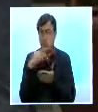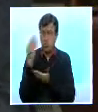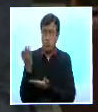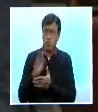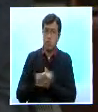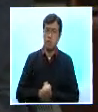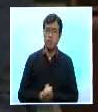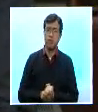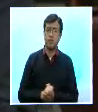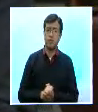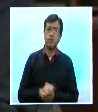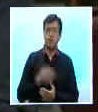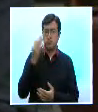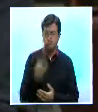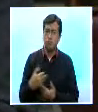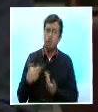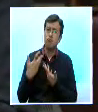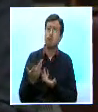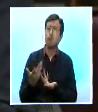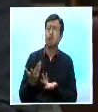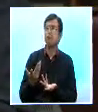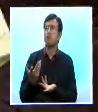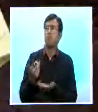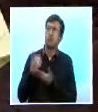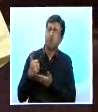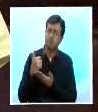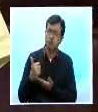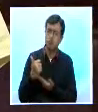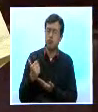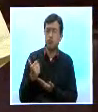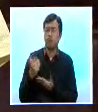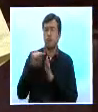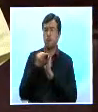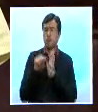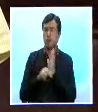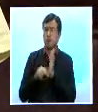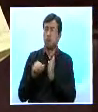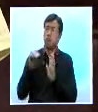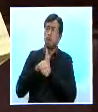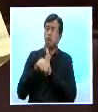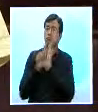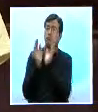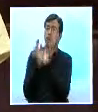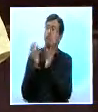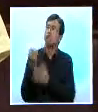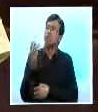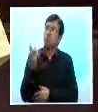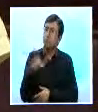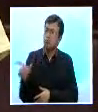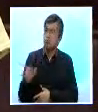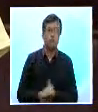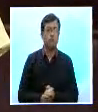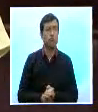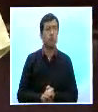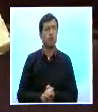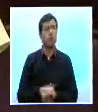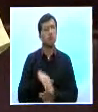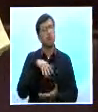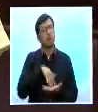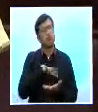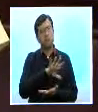van precisamente a ser beneficiarios de esta normativa con el banco de fomento bueno algún estudio que